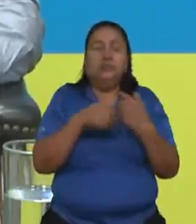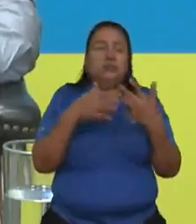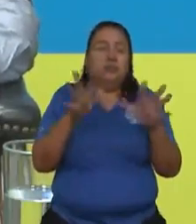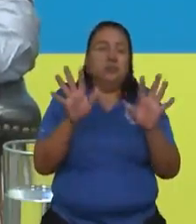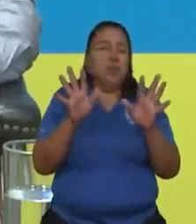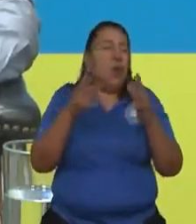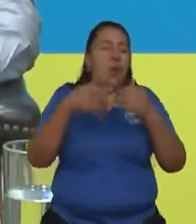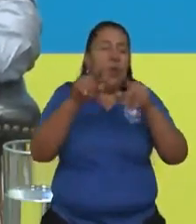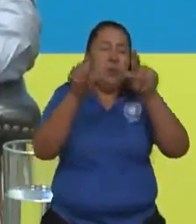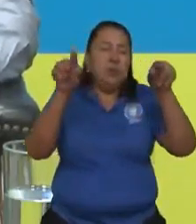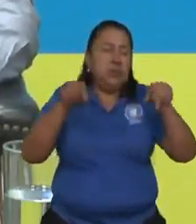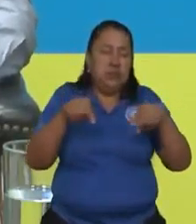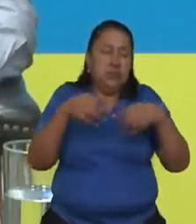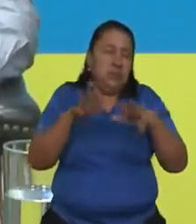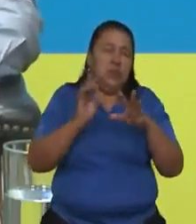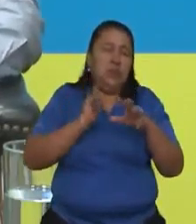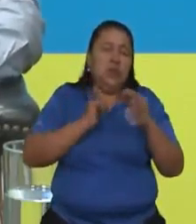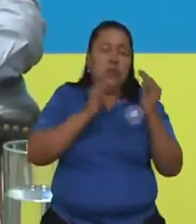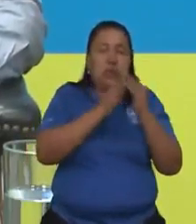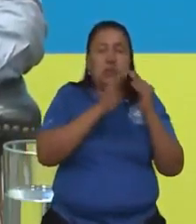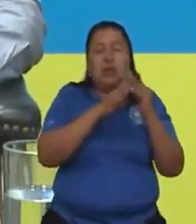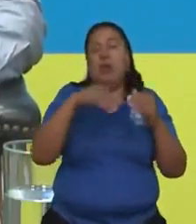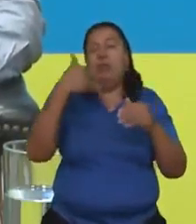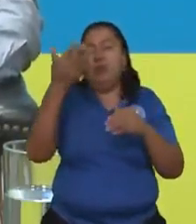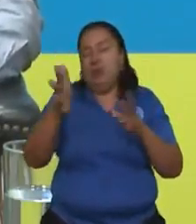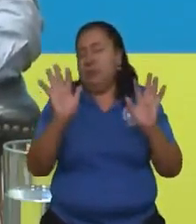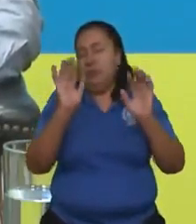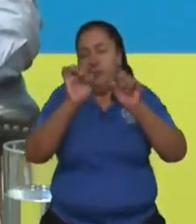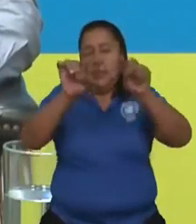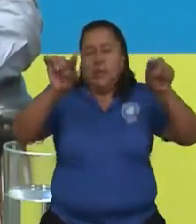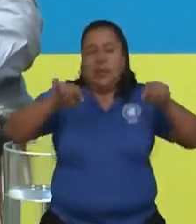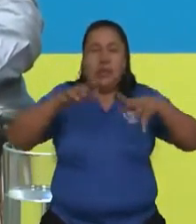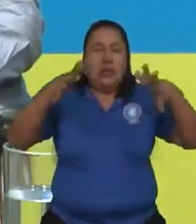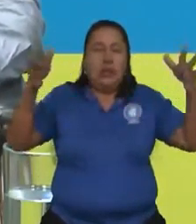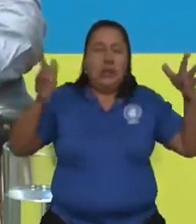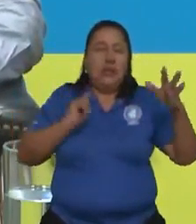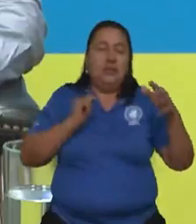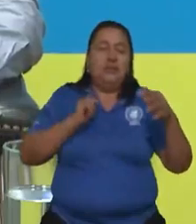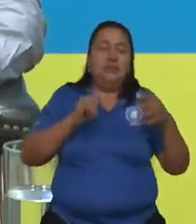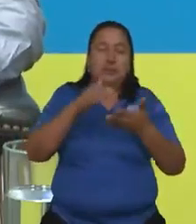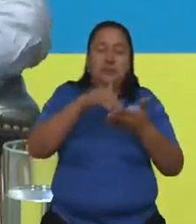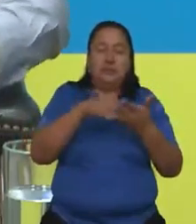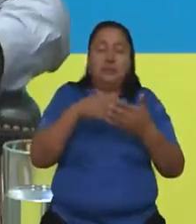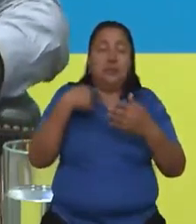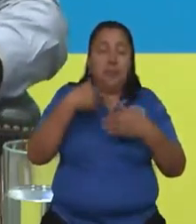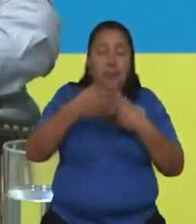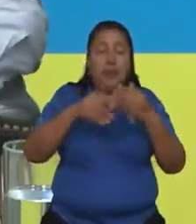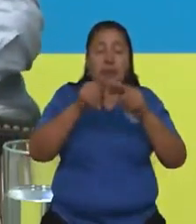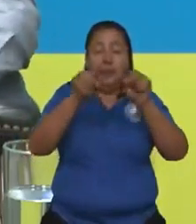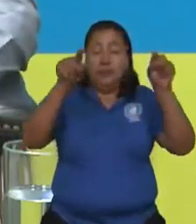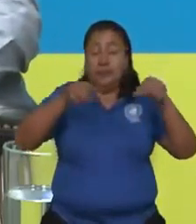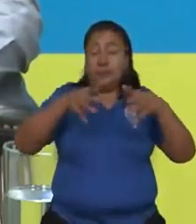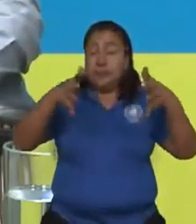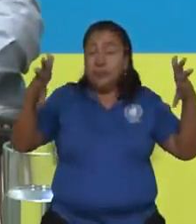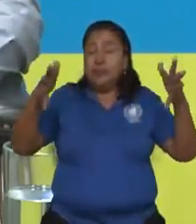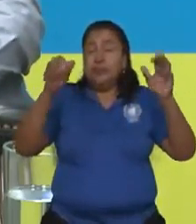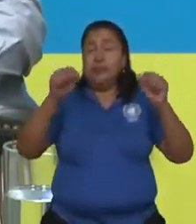usted hace, para los padres de familia y también para nosotros los adultos, tanto en el mar, en el